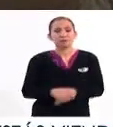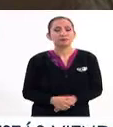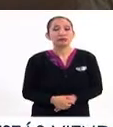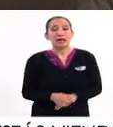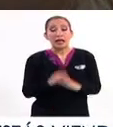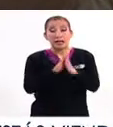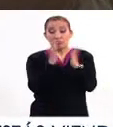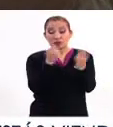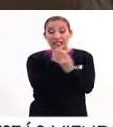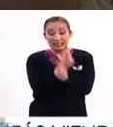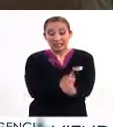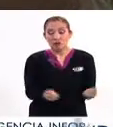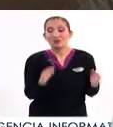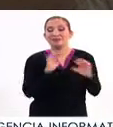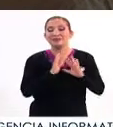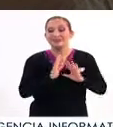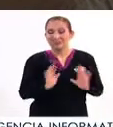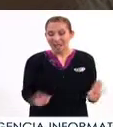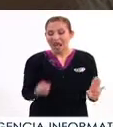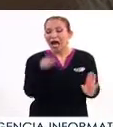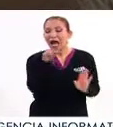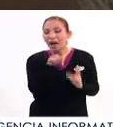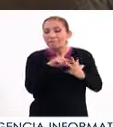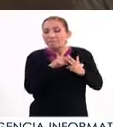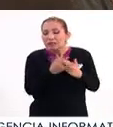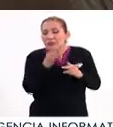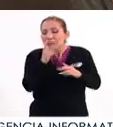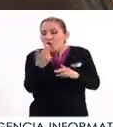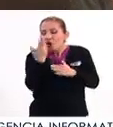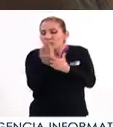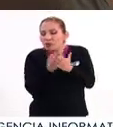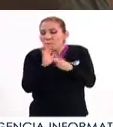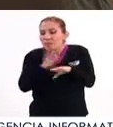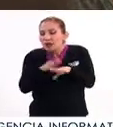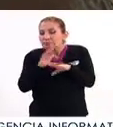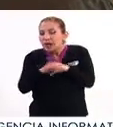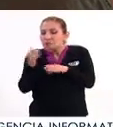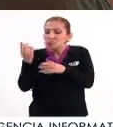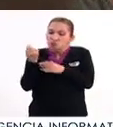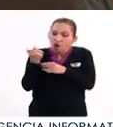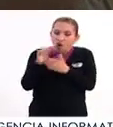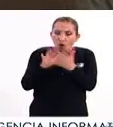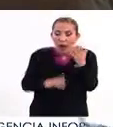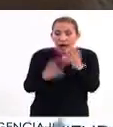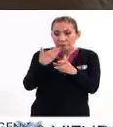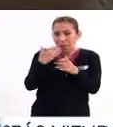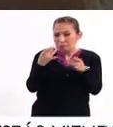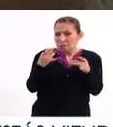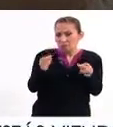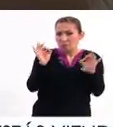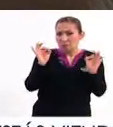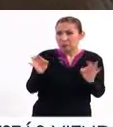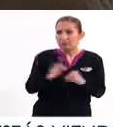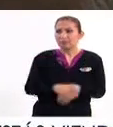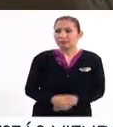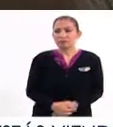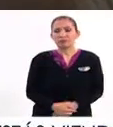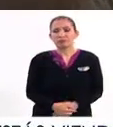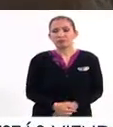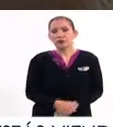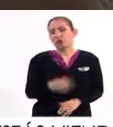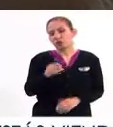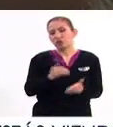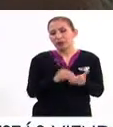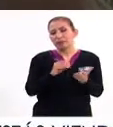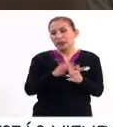buena calidad, pero todavía se puede hacer algo mejor, y bueno, pues hay que apostarle a los niños y a los jóvenes, que son el futuro del país, y si no se convencen a ellos